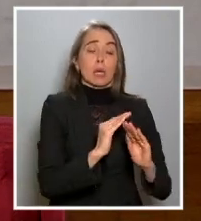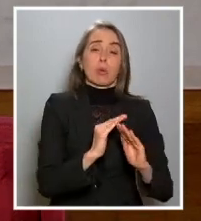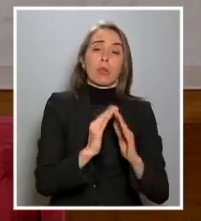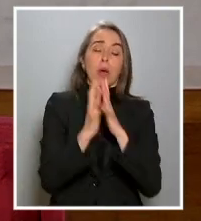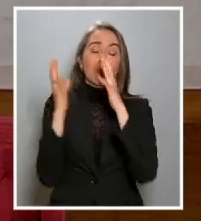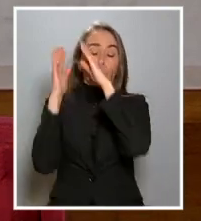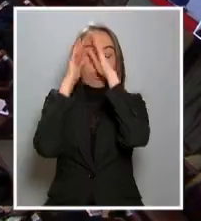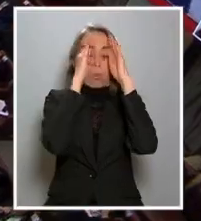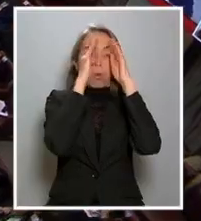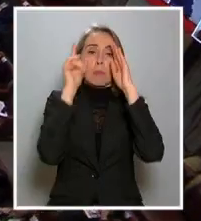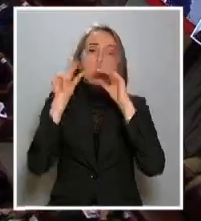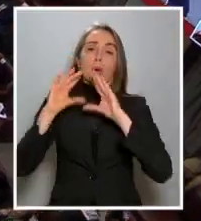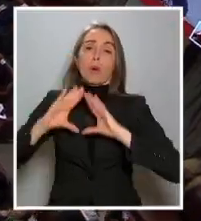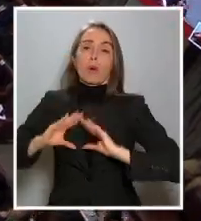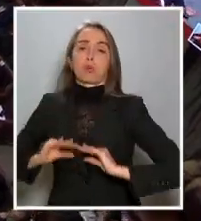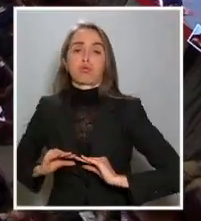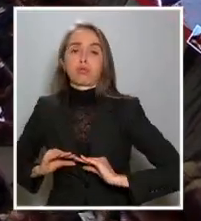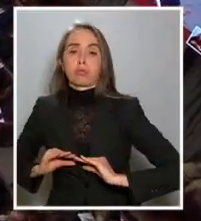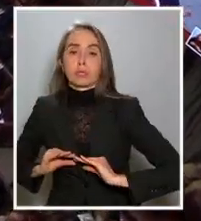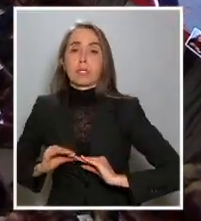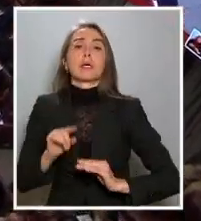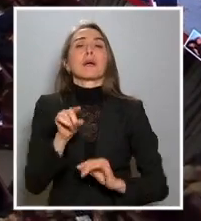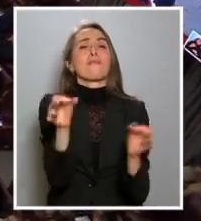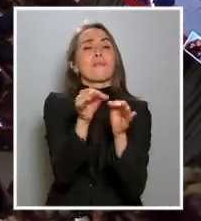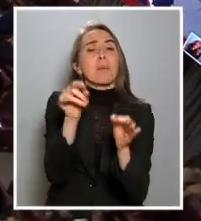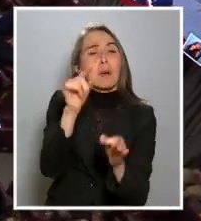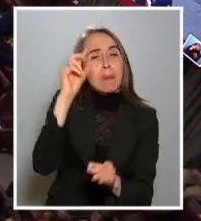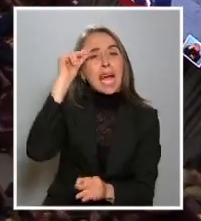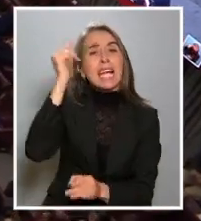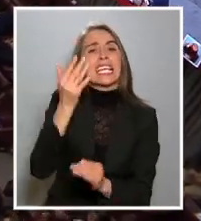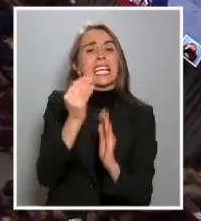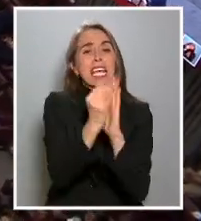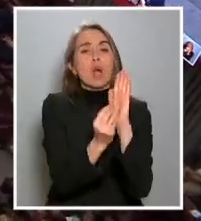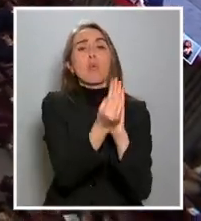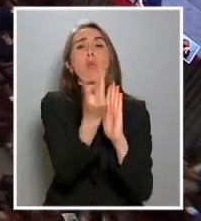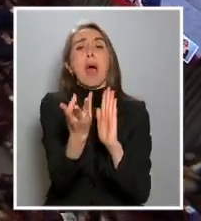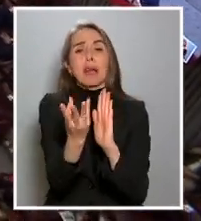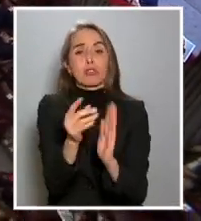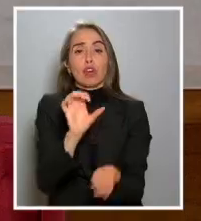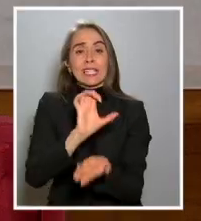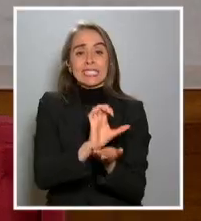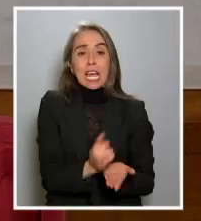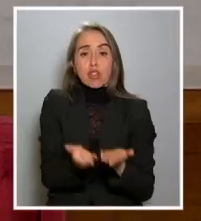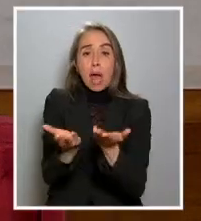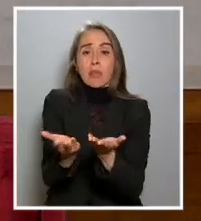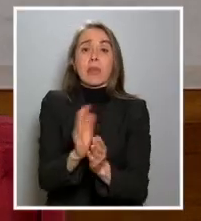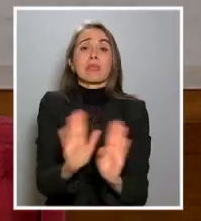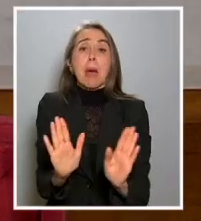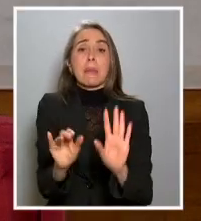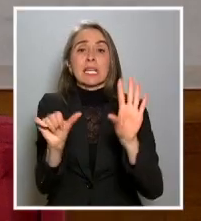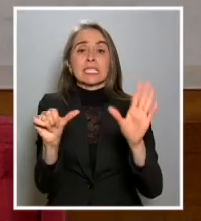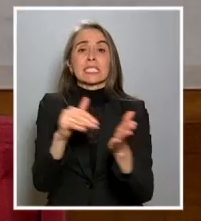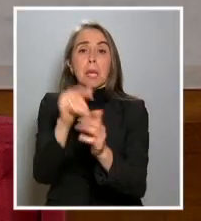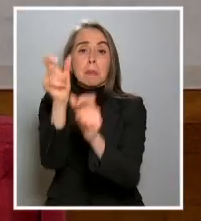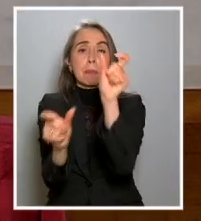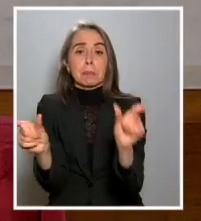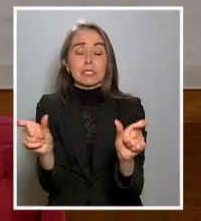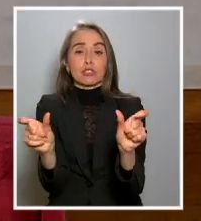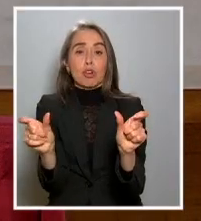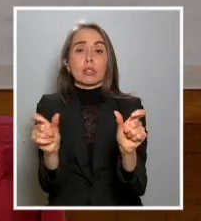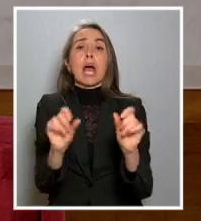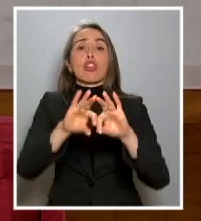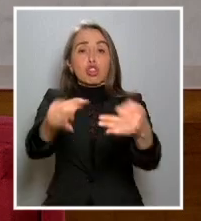Hoy día, para que se hagan una idea de la magnitud de los números, hoy día el Estado atiende a solo 6.000 de